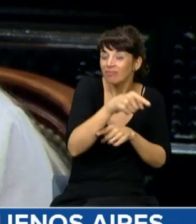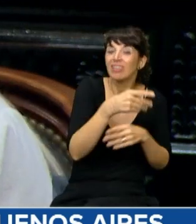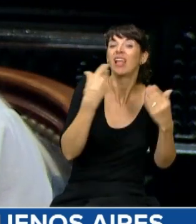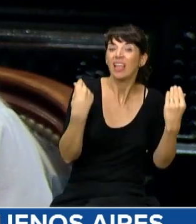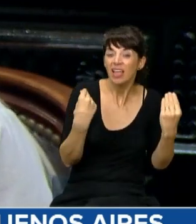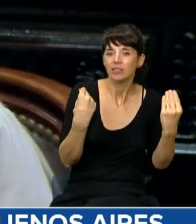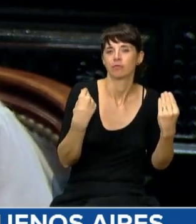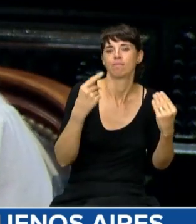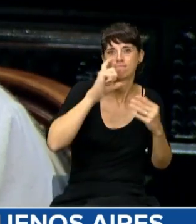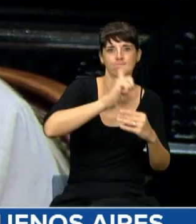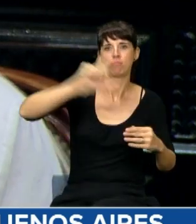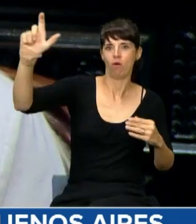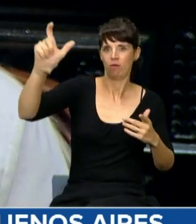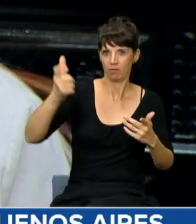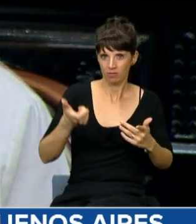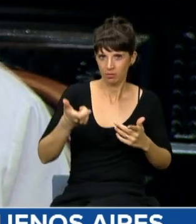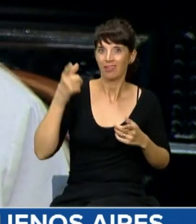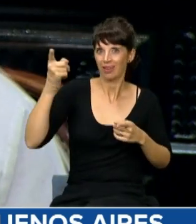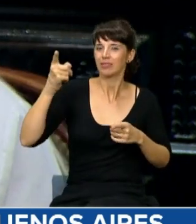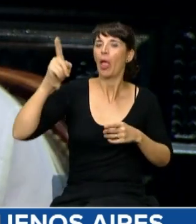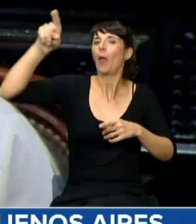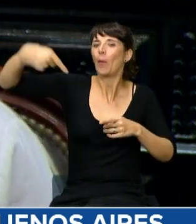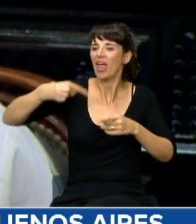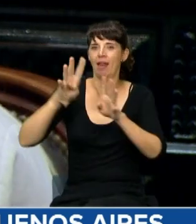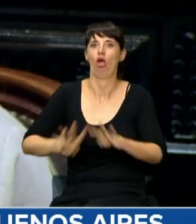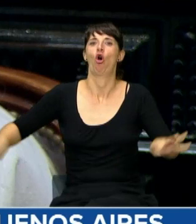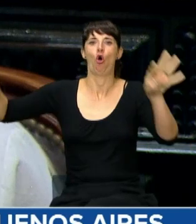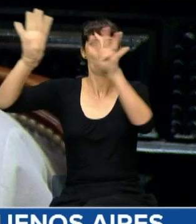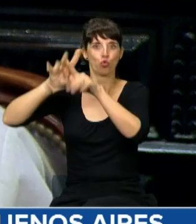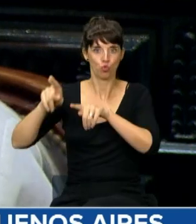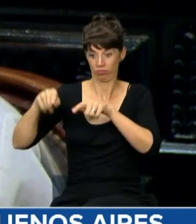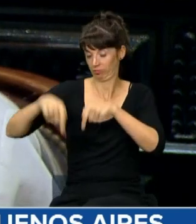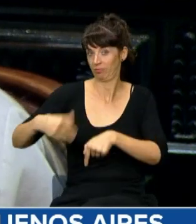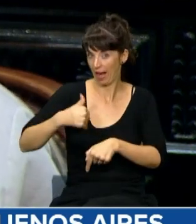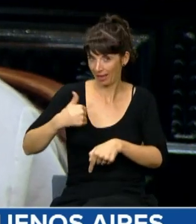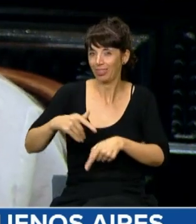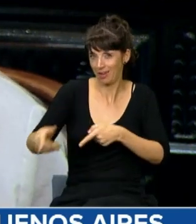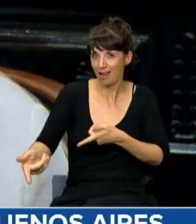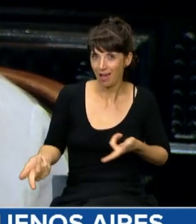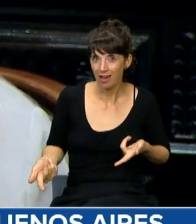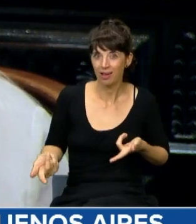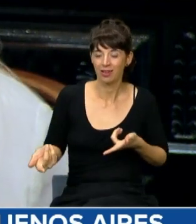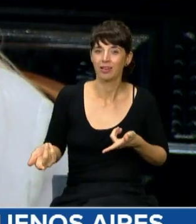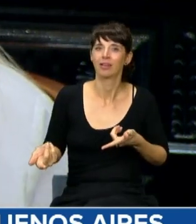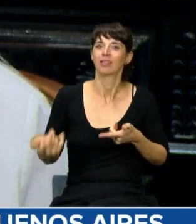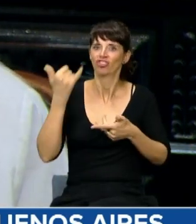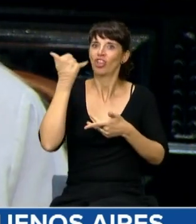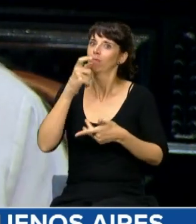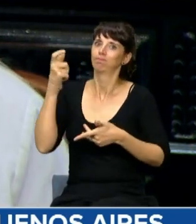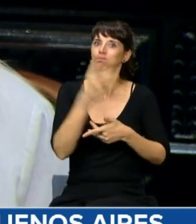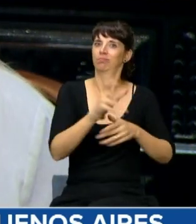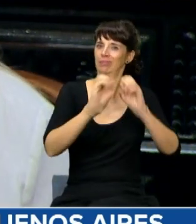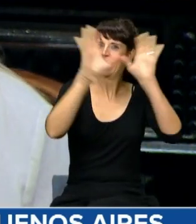justamente ese derecho que las Naciones Unidas en su conjunto, y nuestro país en particular, habían